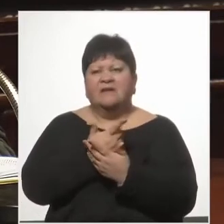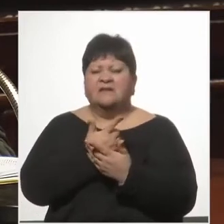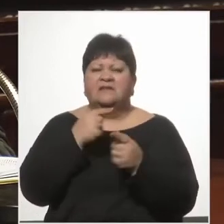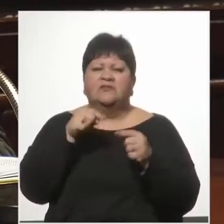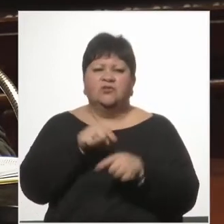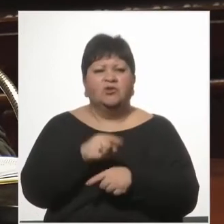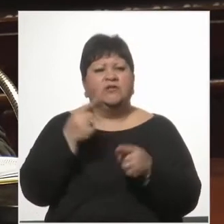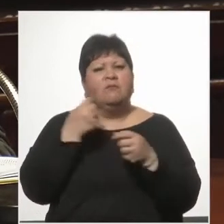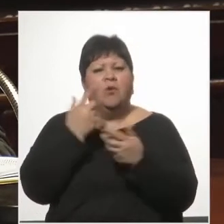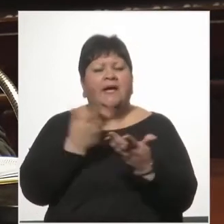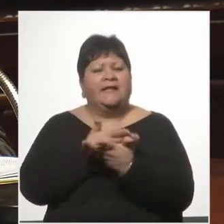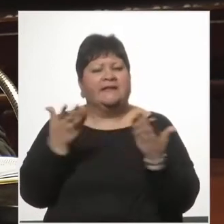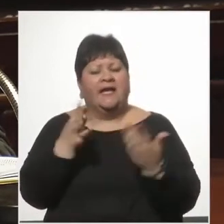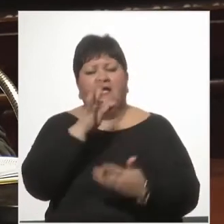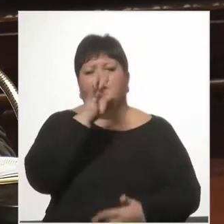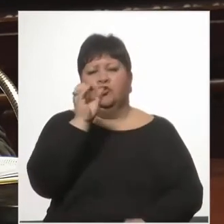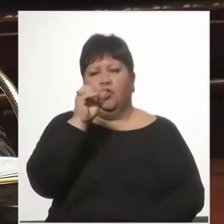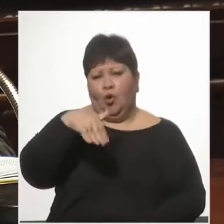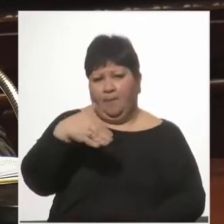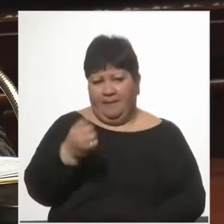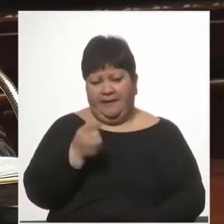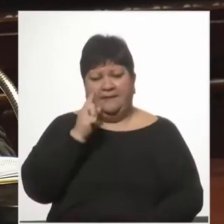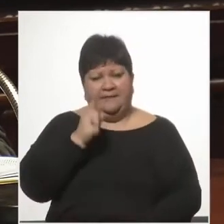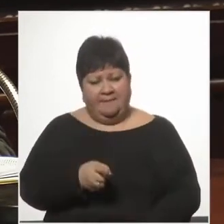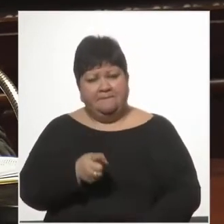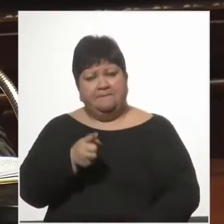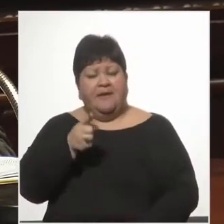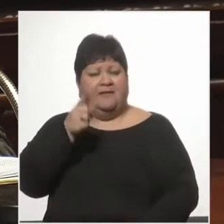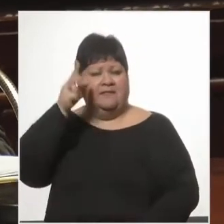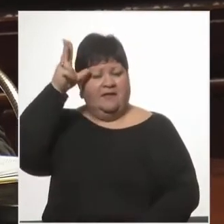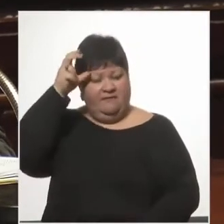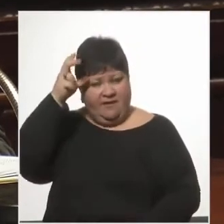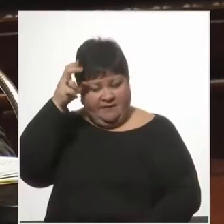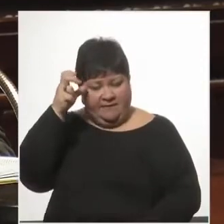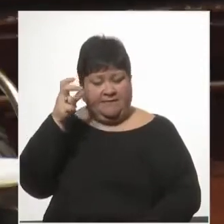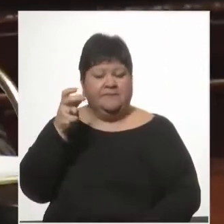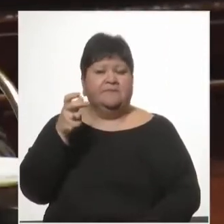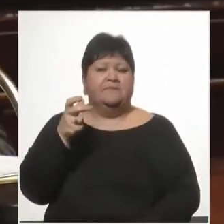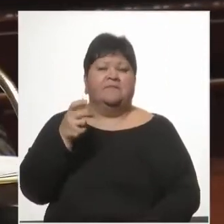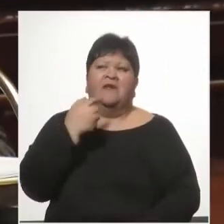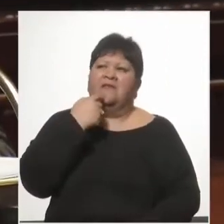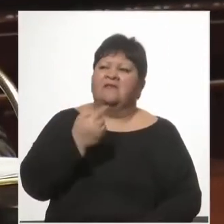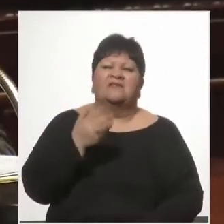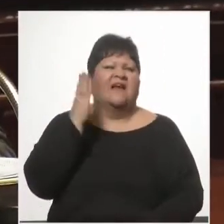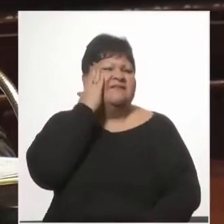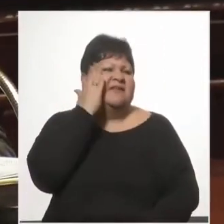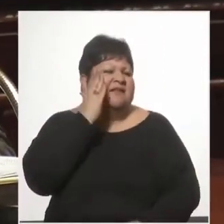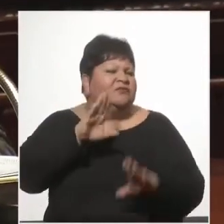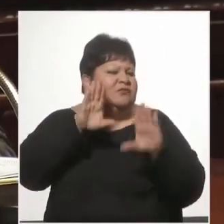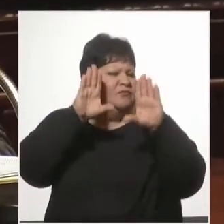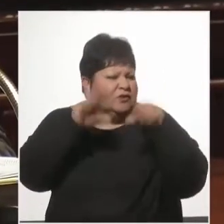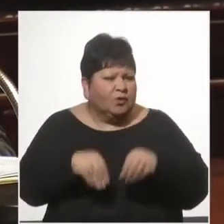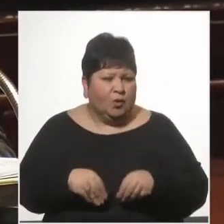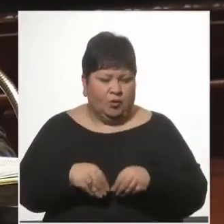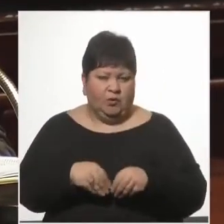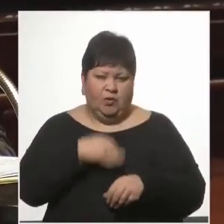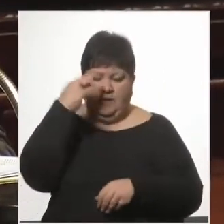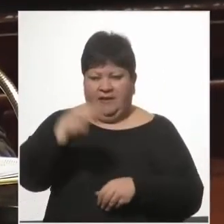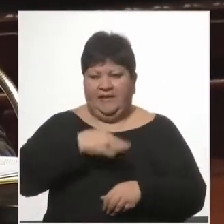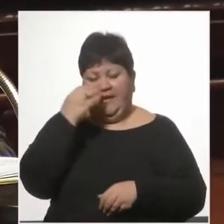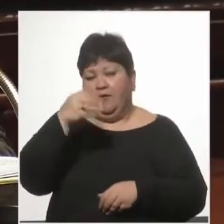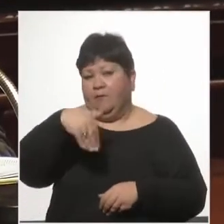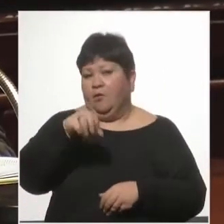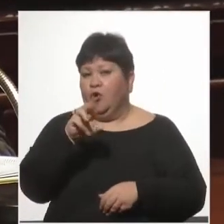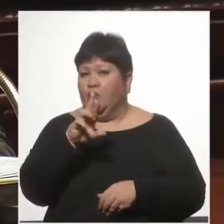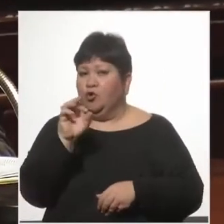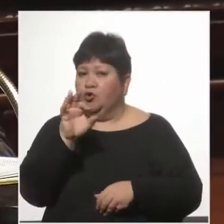Miguel Toma y el doctor Tabaré Vázquez tenían conocimiento de todo lo declarado, pero el fiscal Morosoli